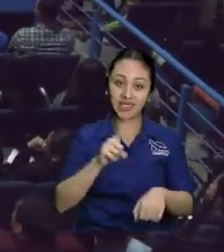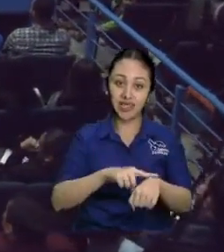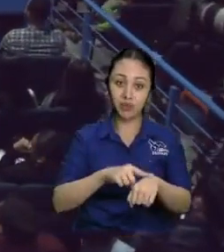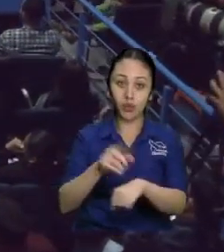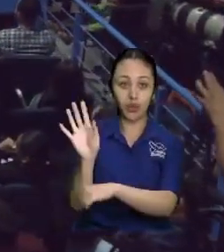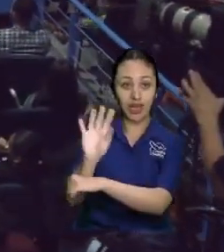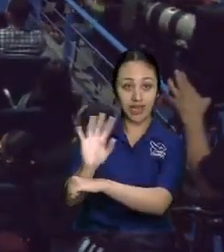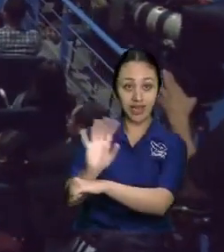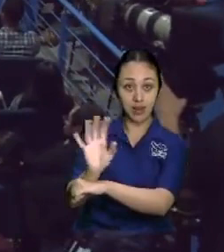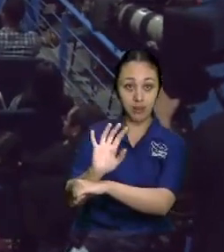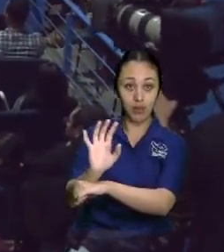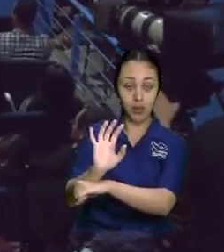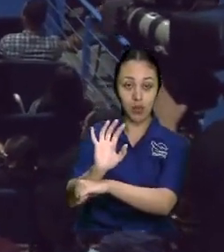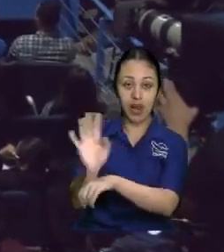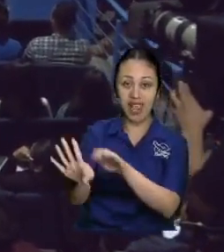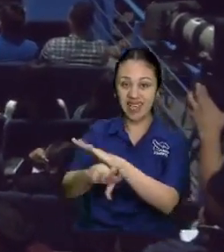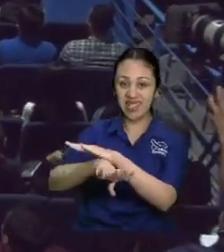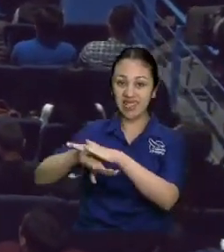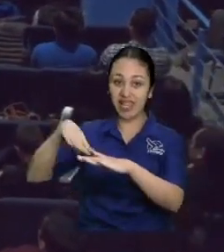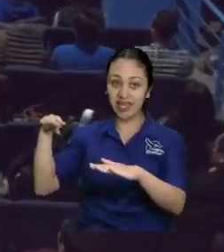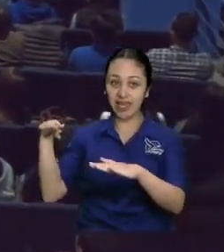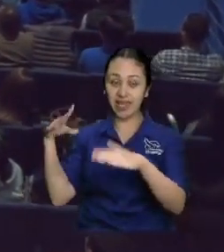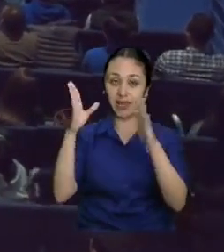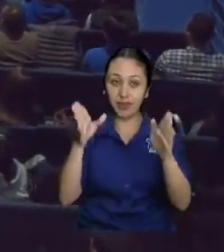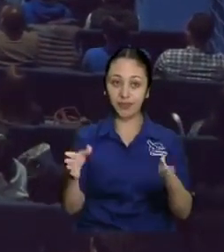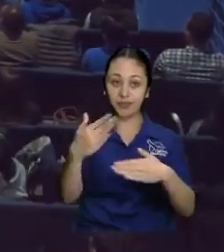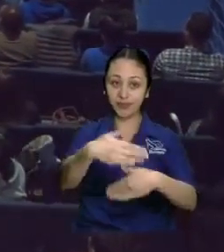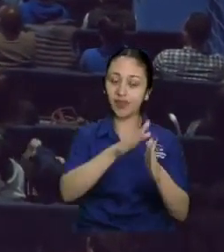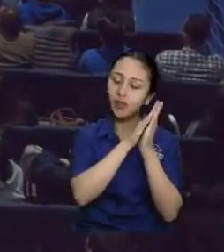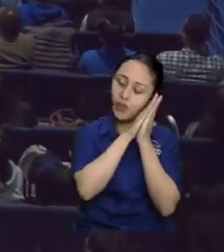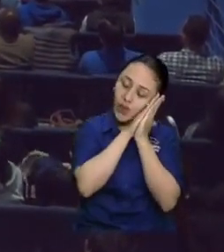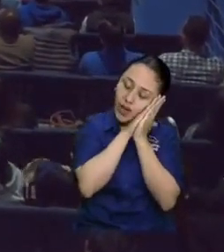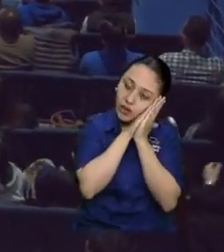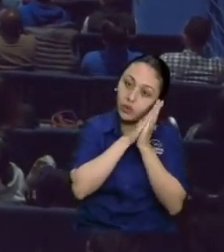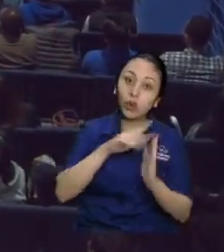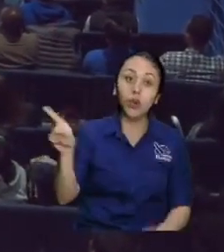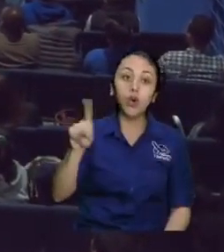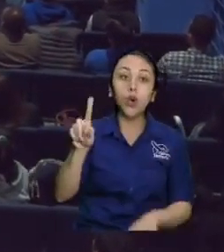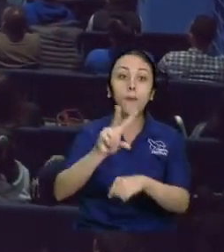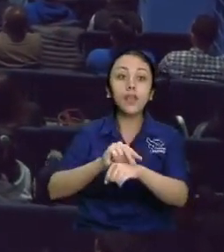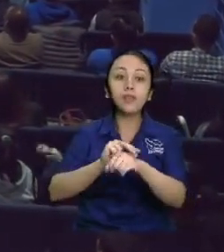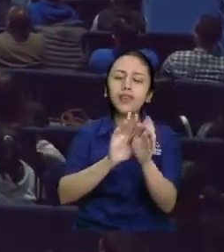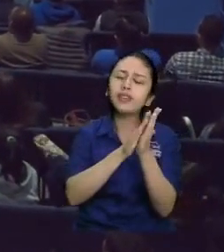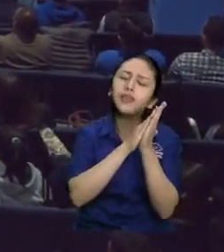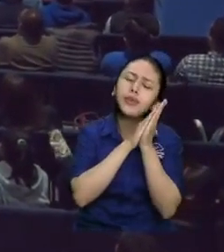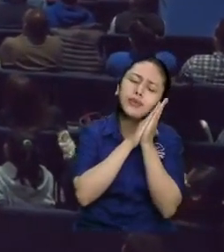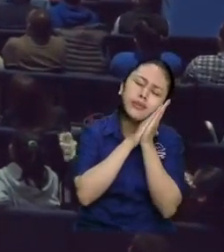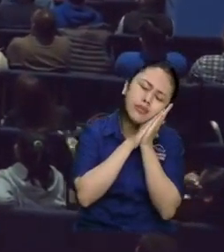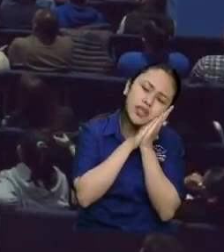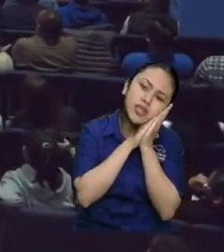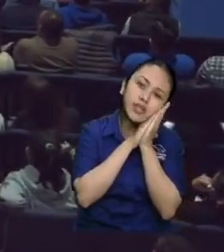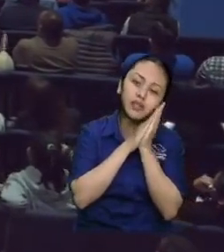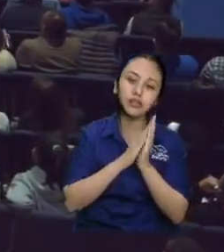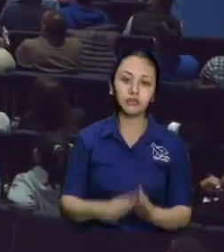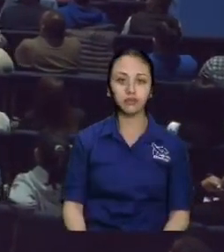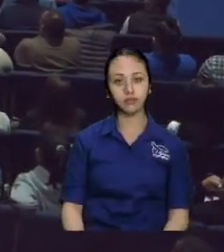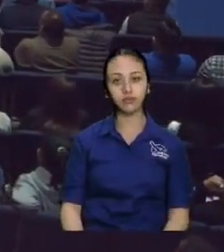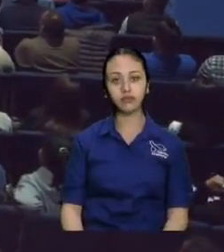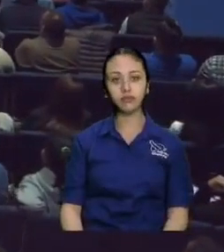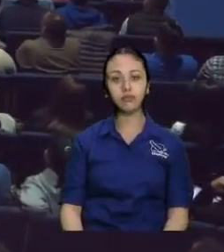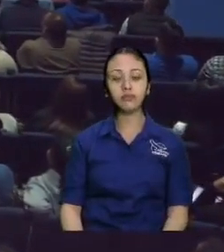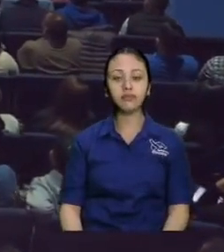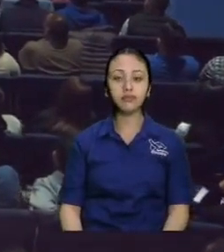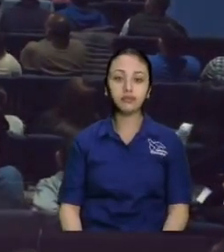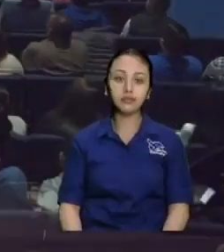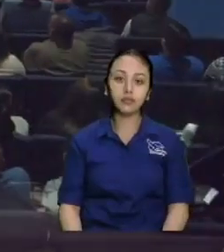No la deja dormir. Y si la tiene ahí, si tiene la tele dentro de su cuarto, pues no la mire.